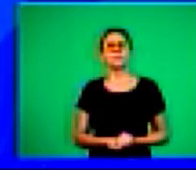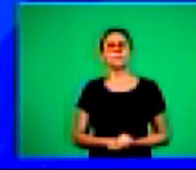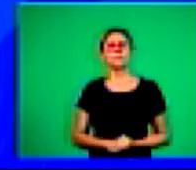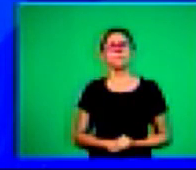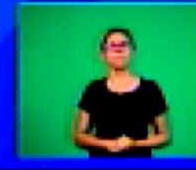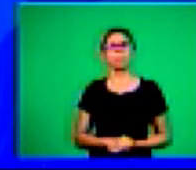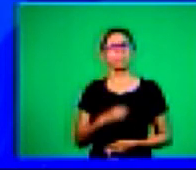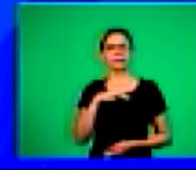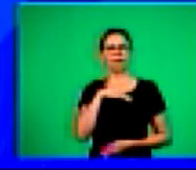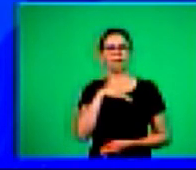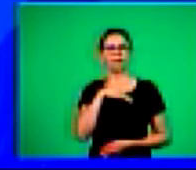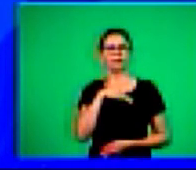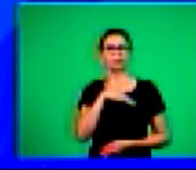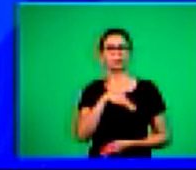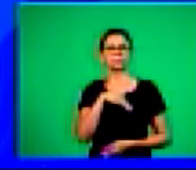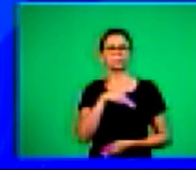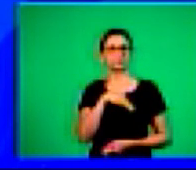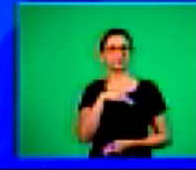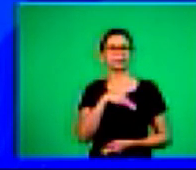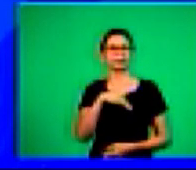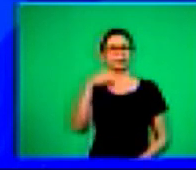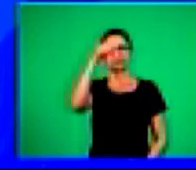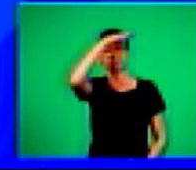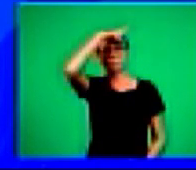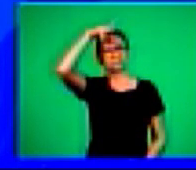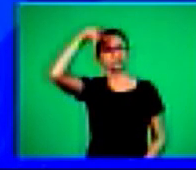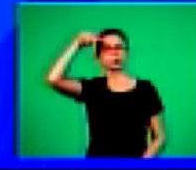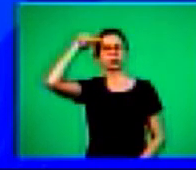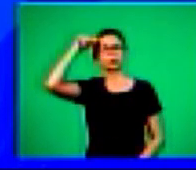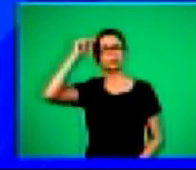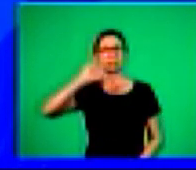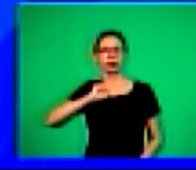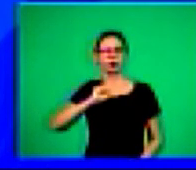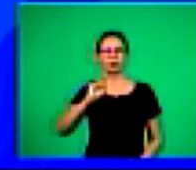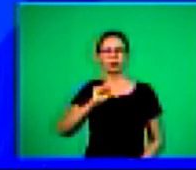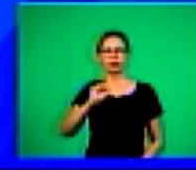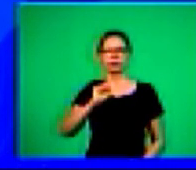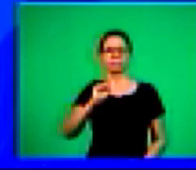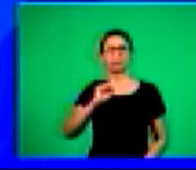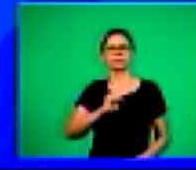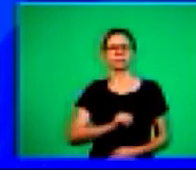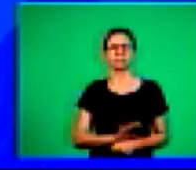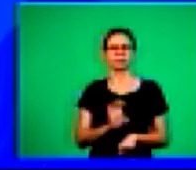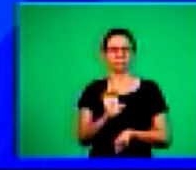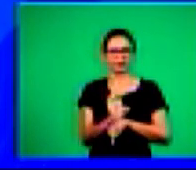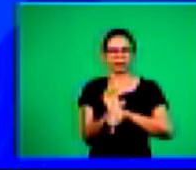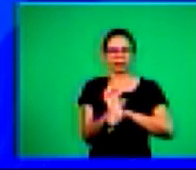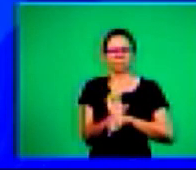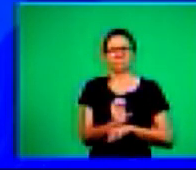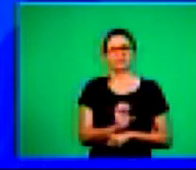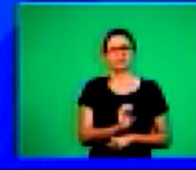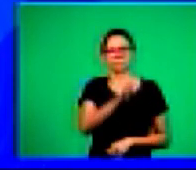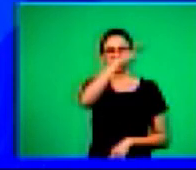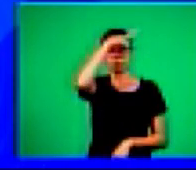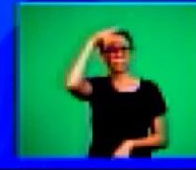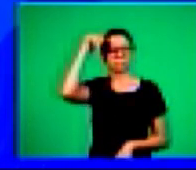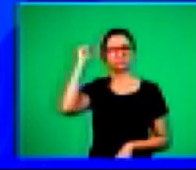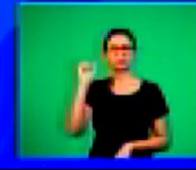comenzando por la misión amazonía en el estado del amazonas